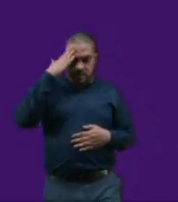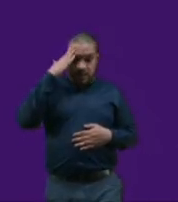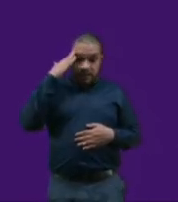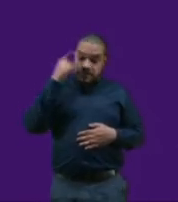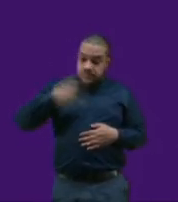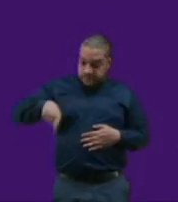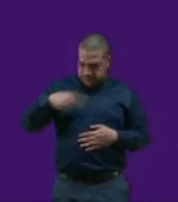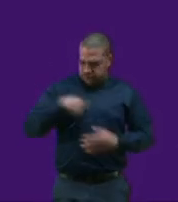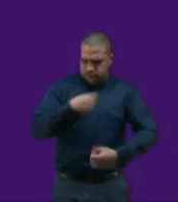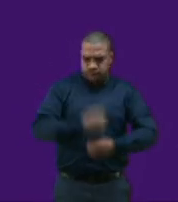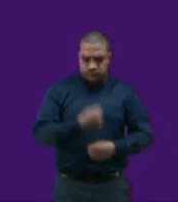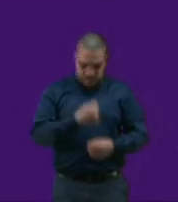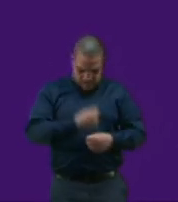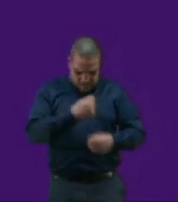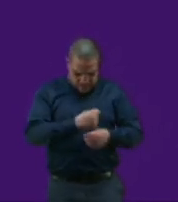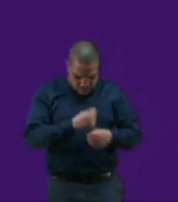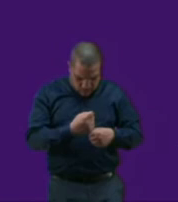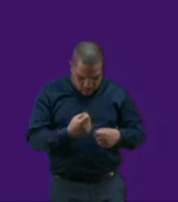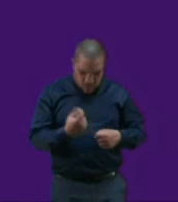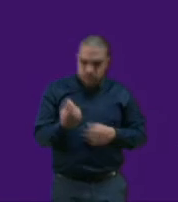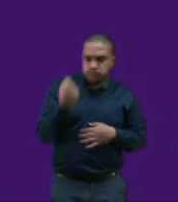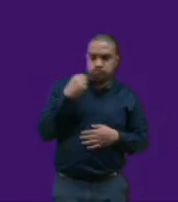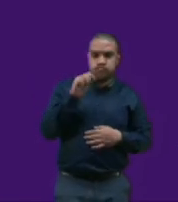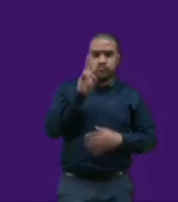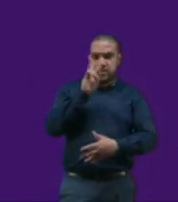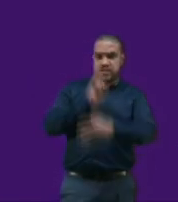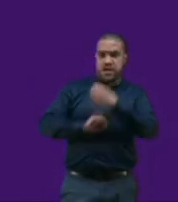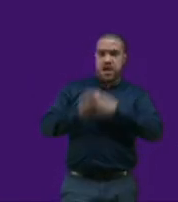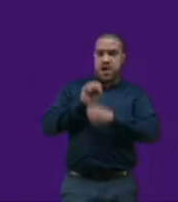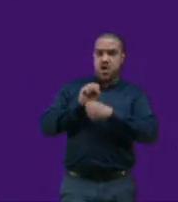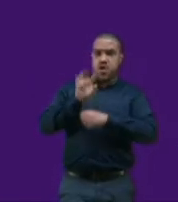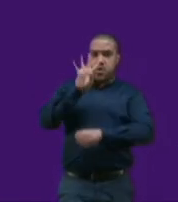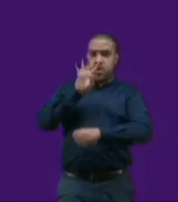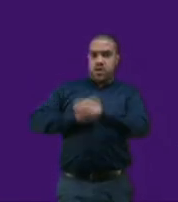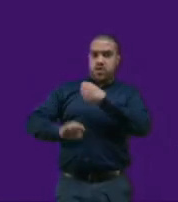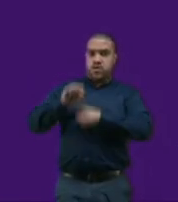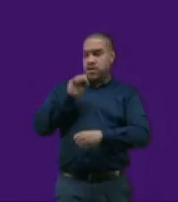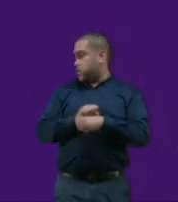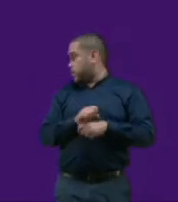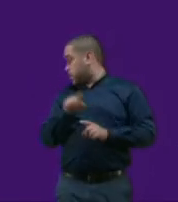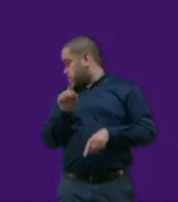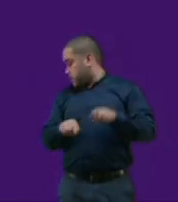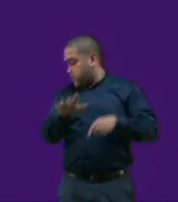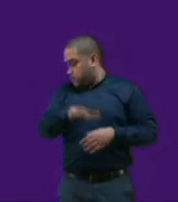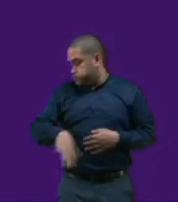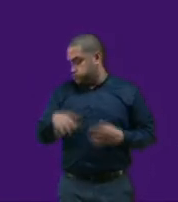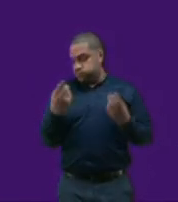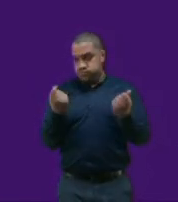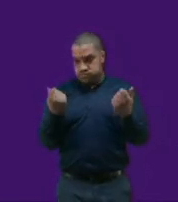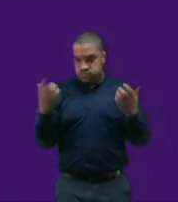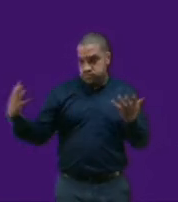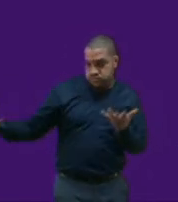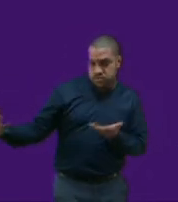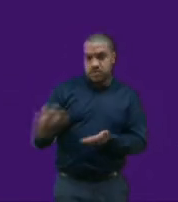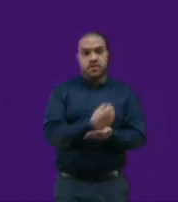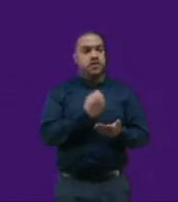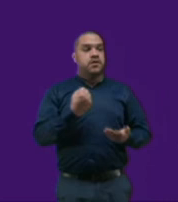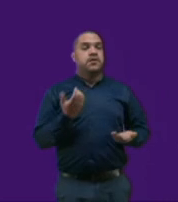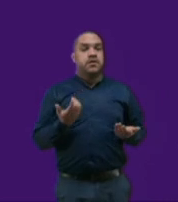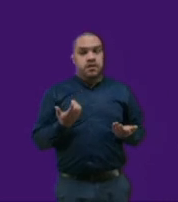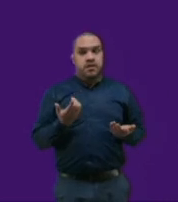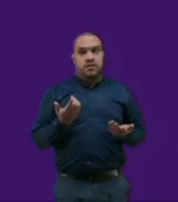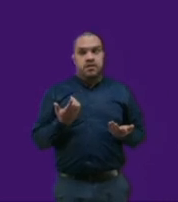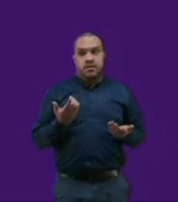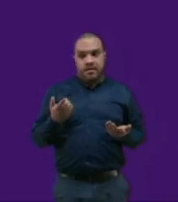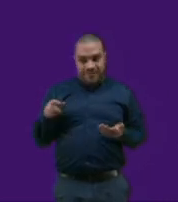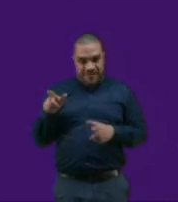algún momento, en los últimos tres o cuatro años, a muchos inversionistas se les había olvidado y se les había quedado